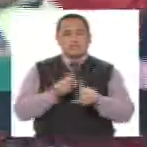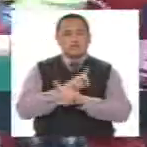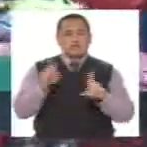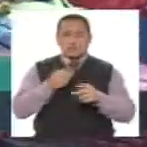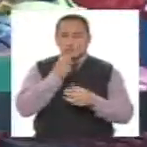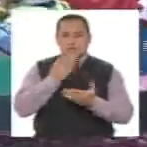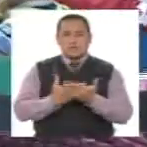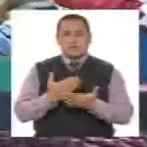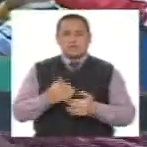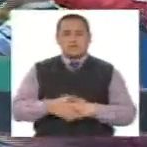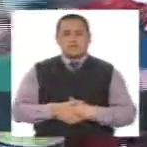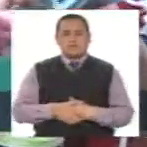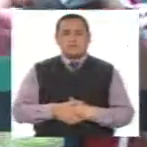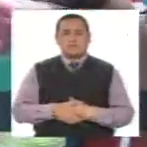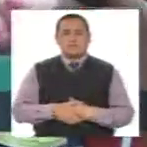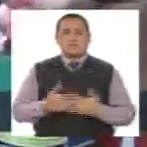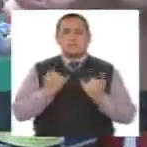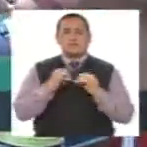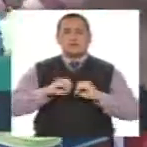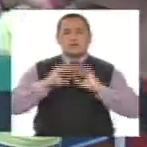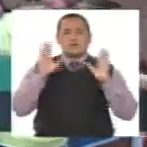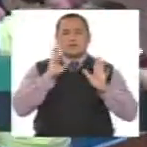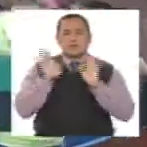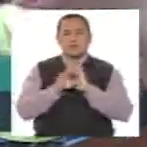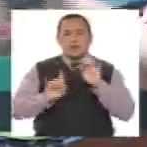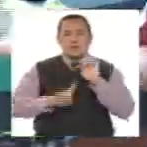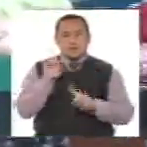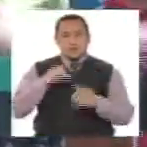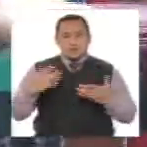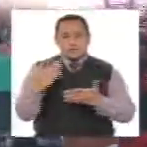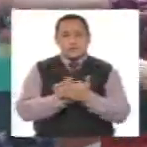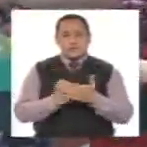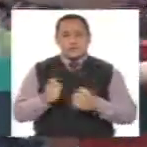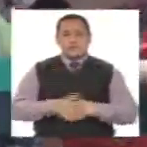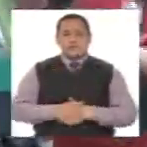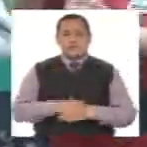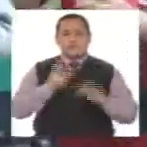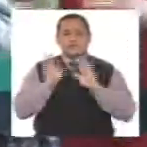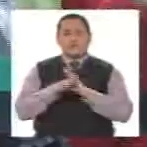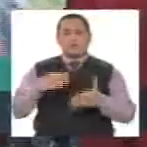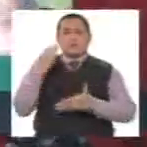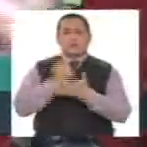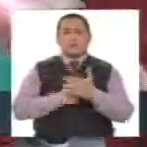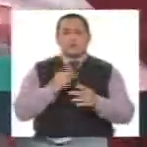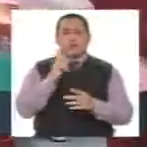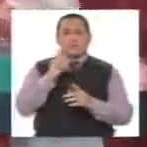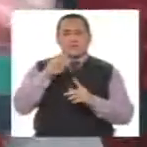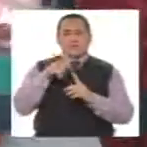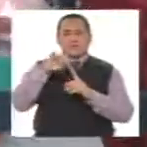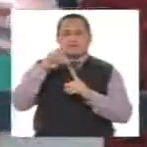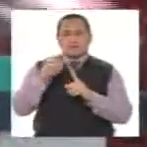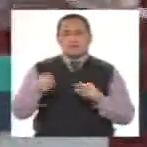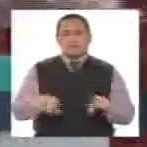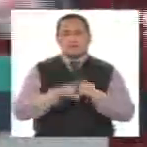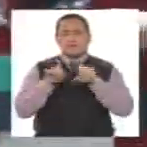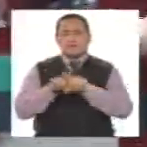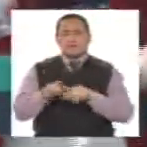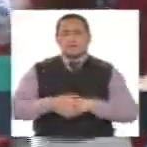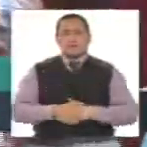no es saludable en este año por ejemplo en decomiso algunos productos hemos decomisado chiquitos y hemos decomisado